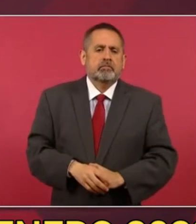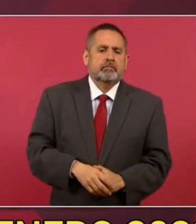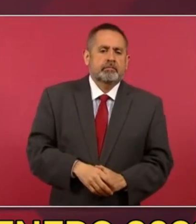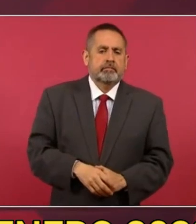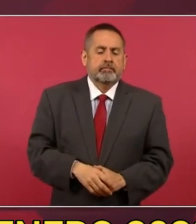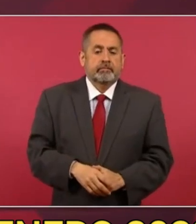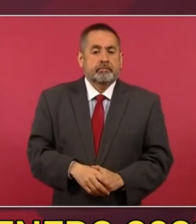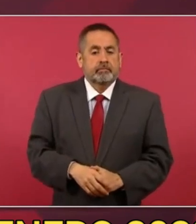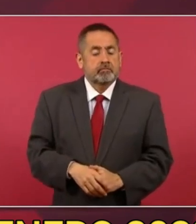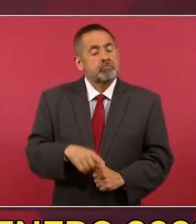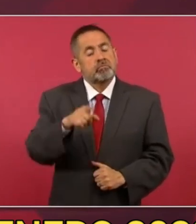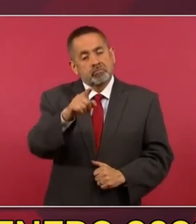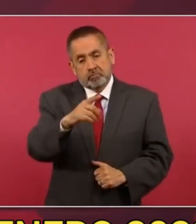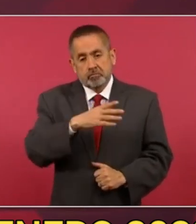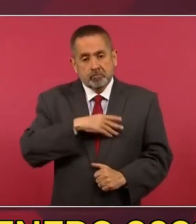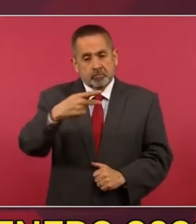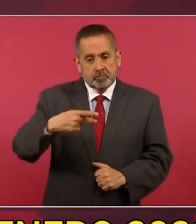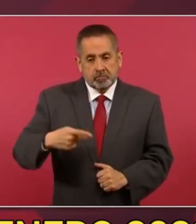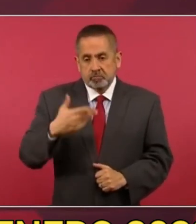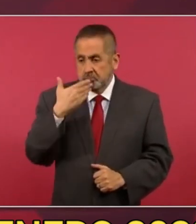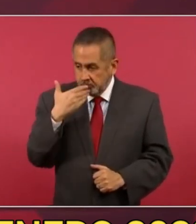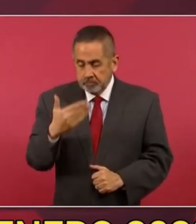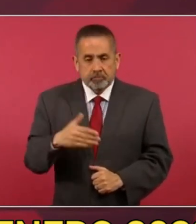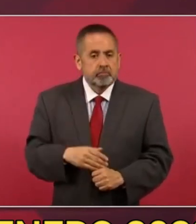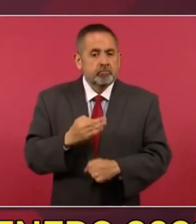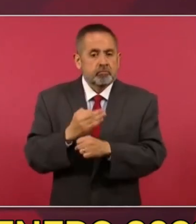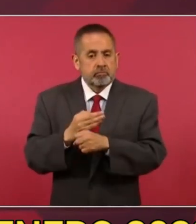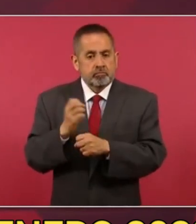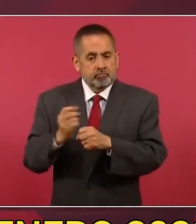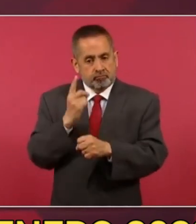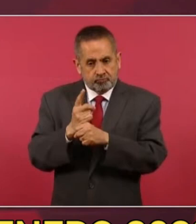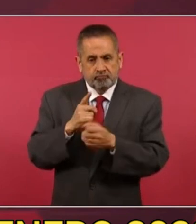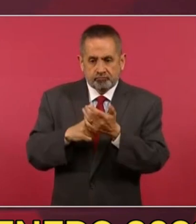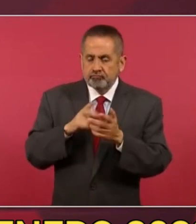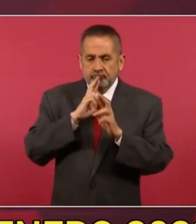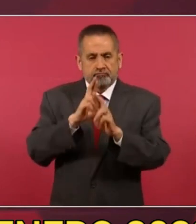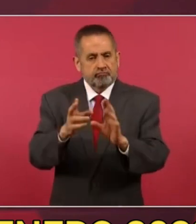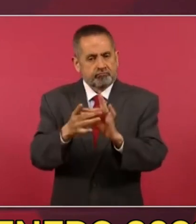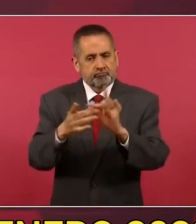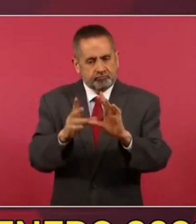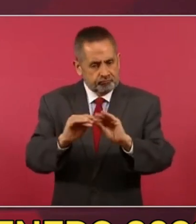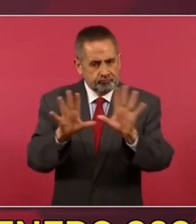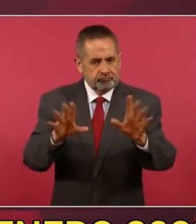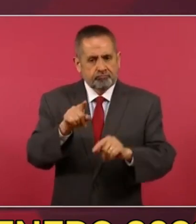pregunta y da la oportunidad de aclarar